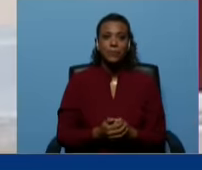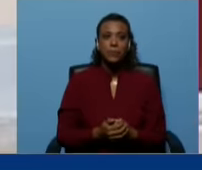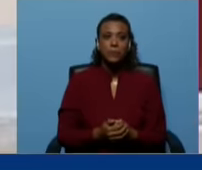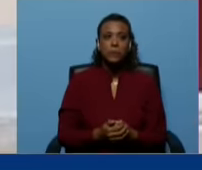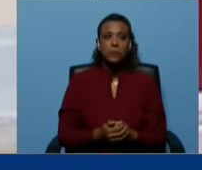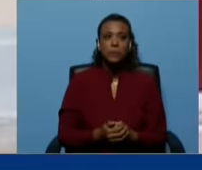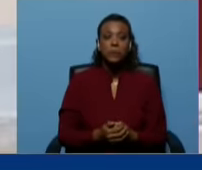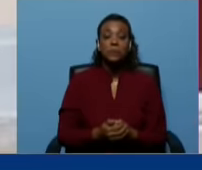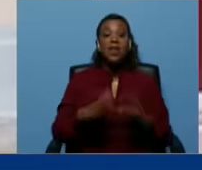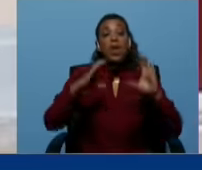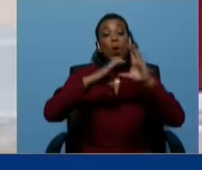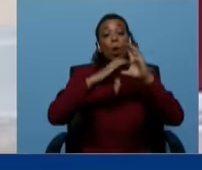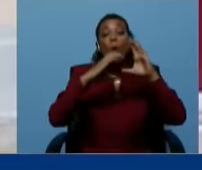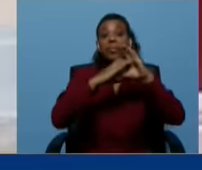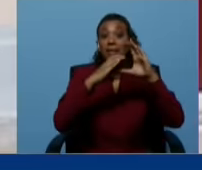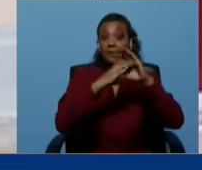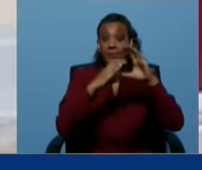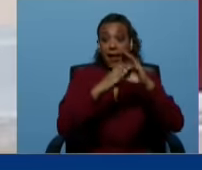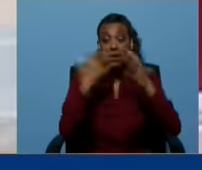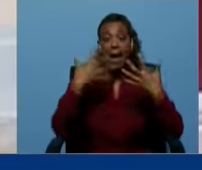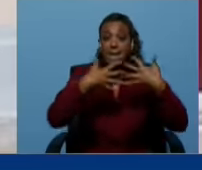Y Conatel